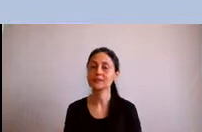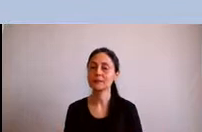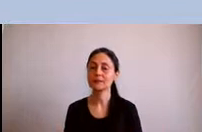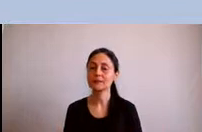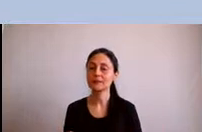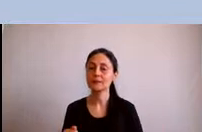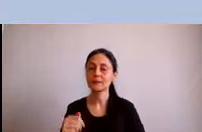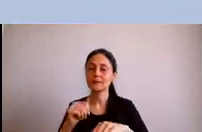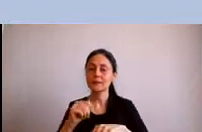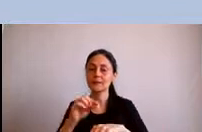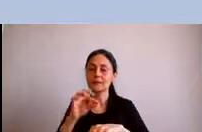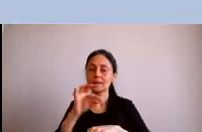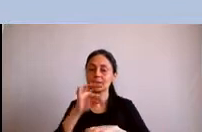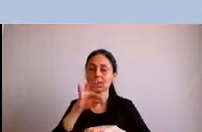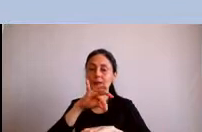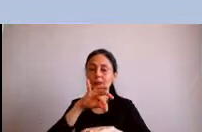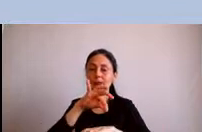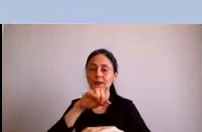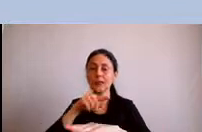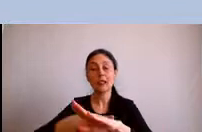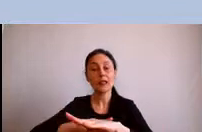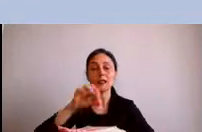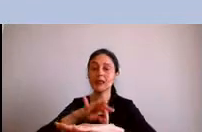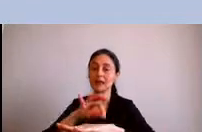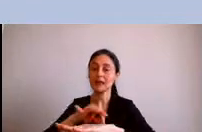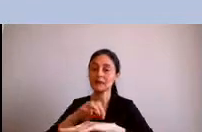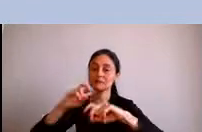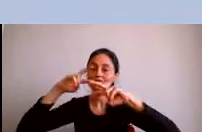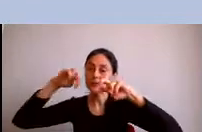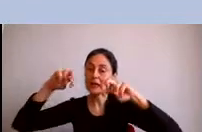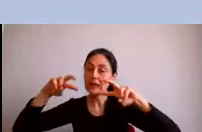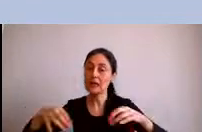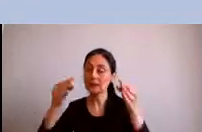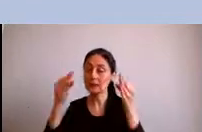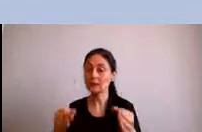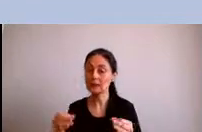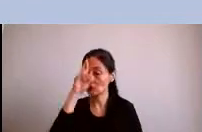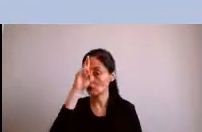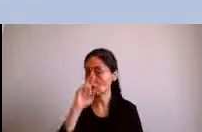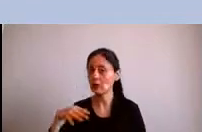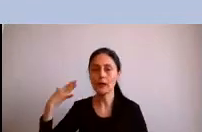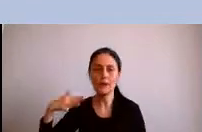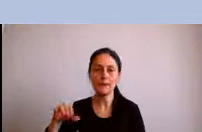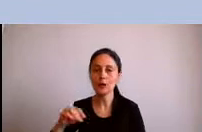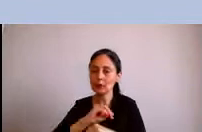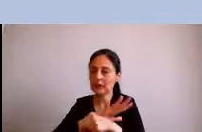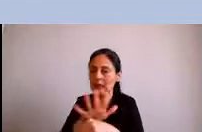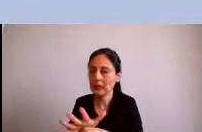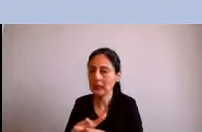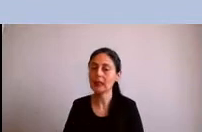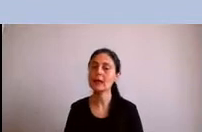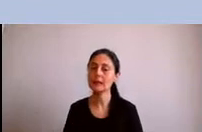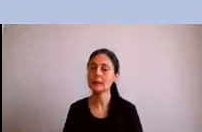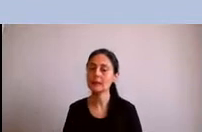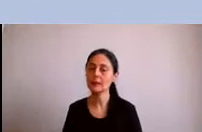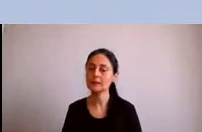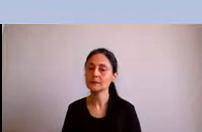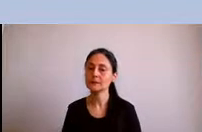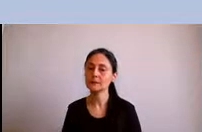solo de la mención de bioanálisis clínico, tiene un rol importante en la pandemia. Aquí me quiero detener también en una mención